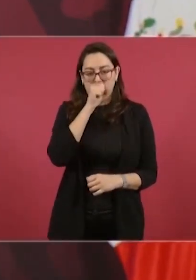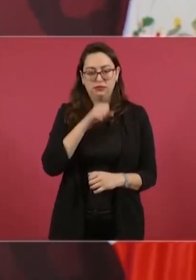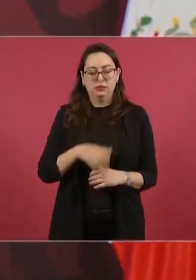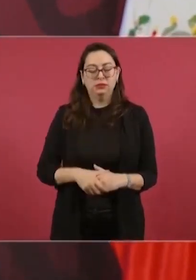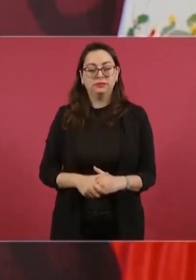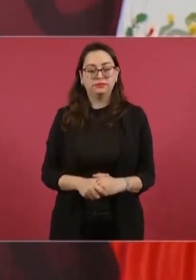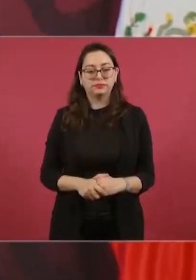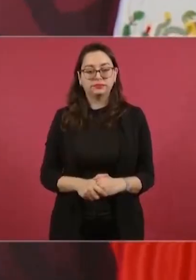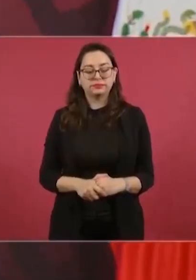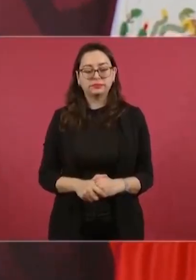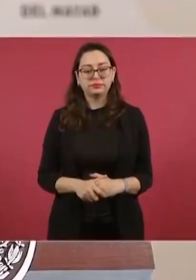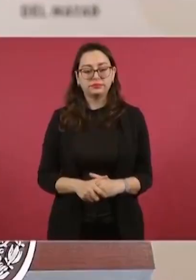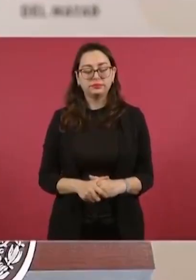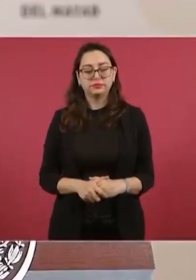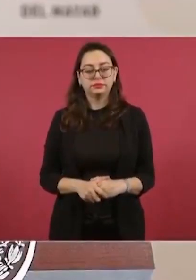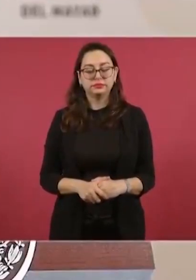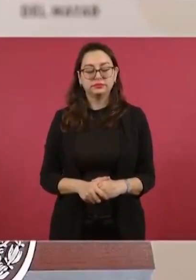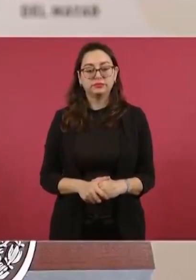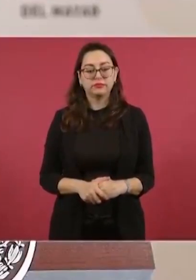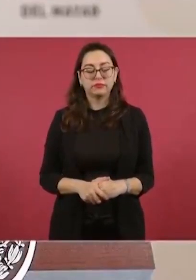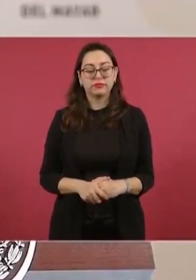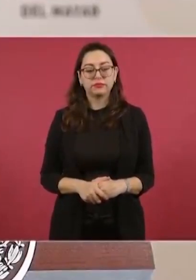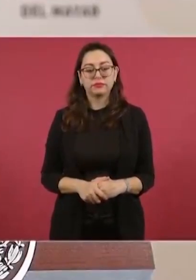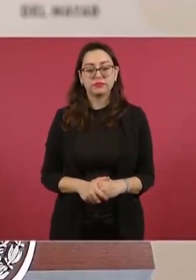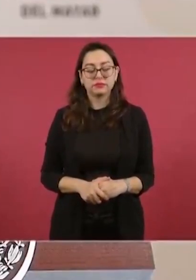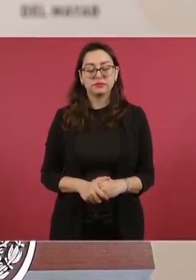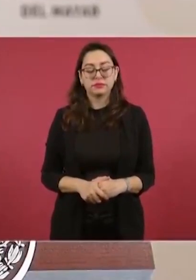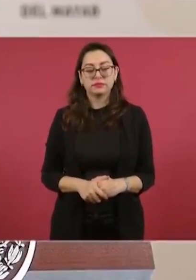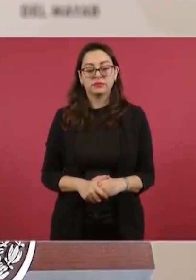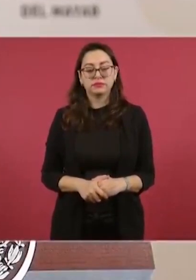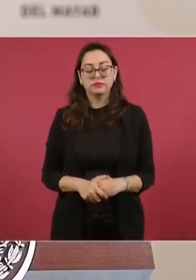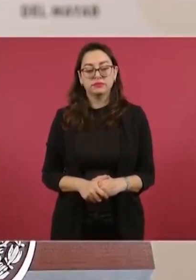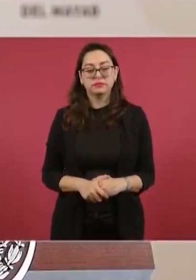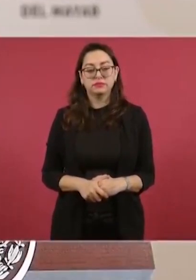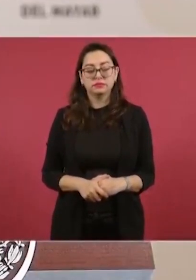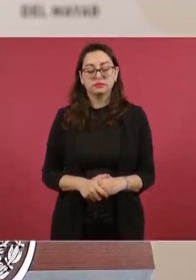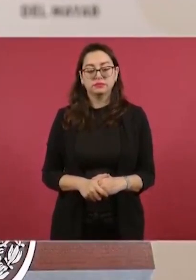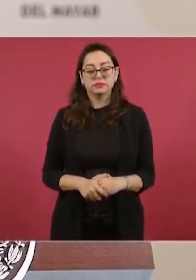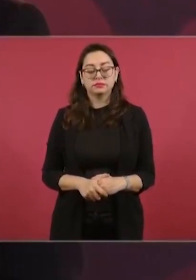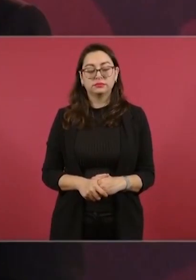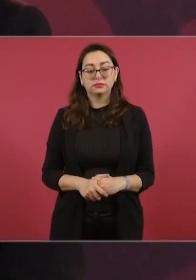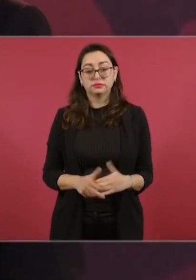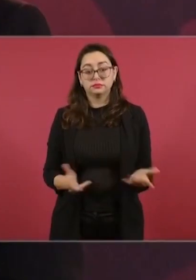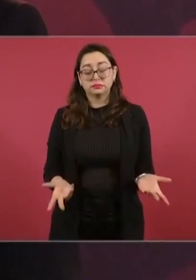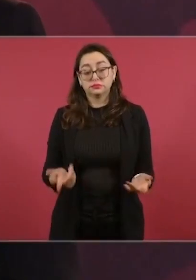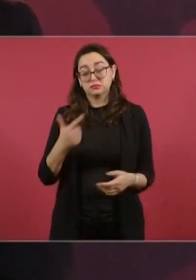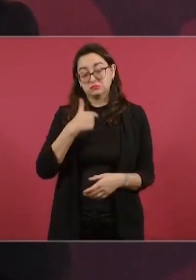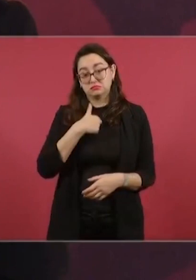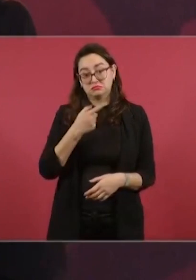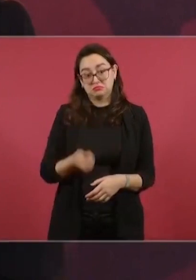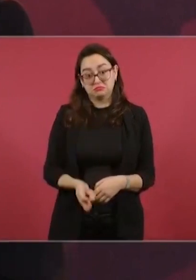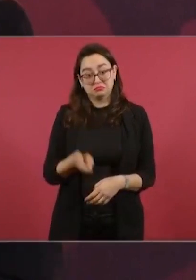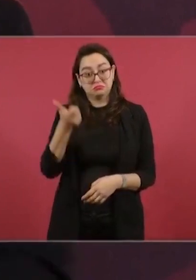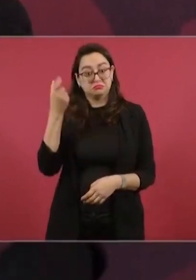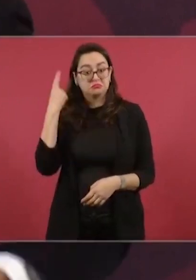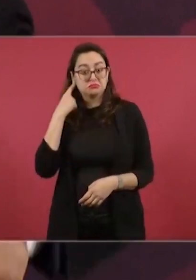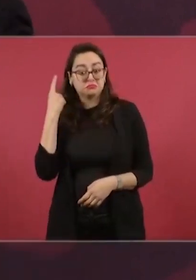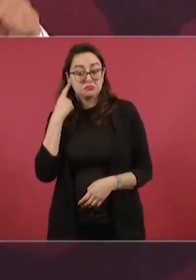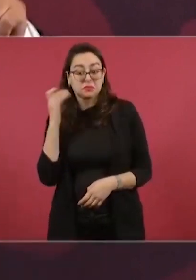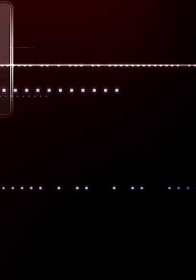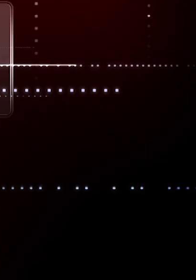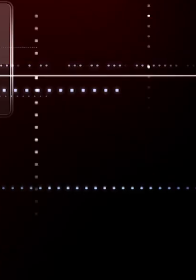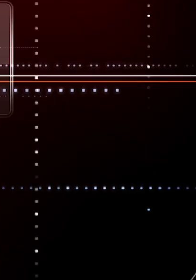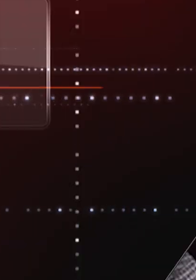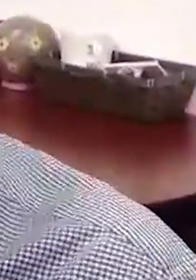el presidente, pues lo que busca es establecer una agenda de discusión alejada de los problemas urgentes que tiene